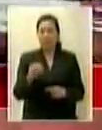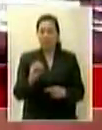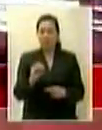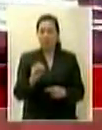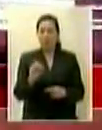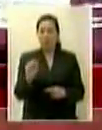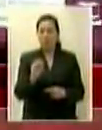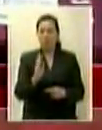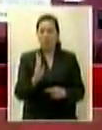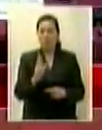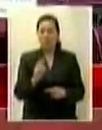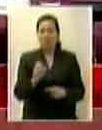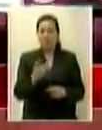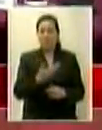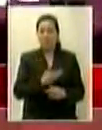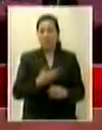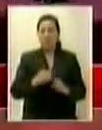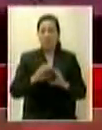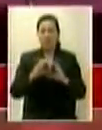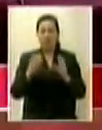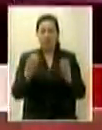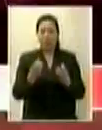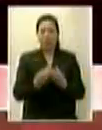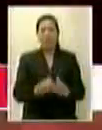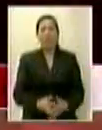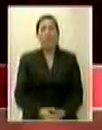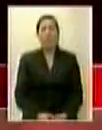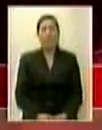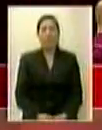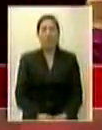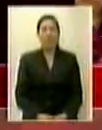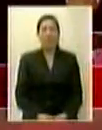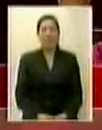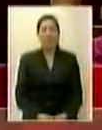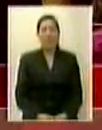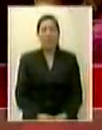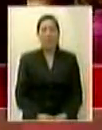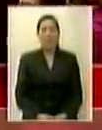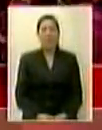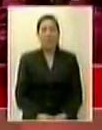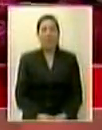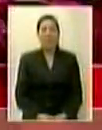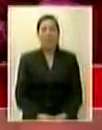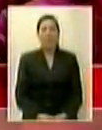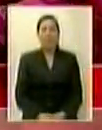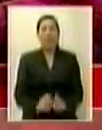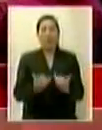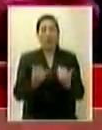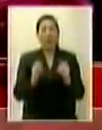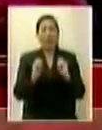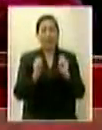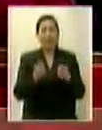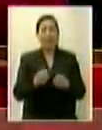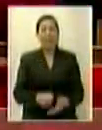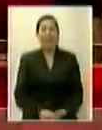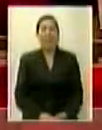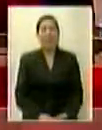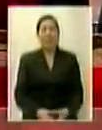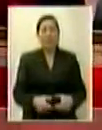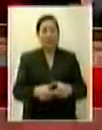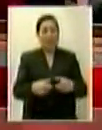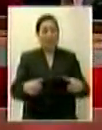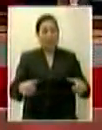A continuación, el presidente del Congreso de la República, el doctor Daniel Abugataz Magluf, hará entrega de la